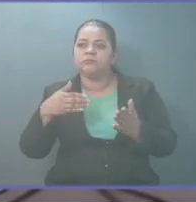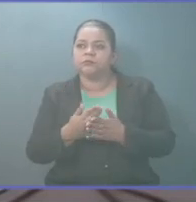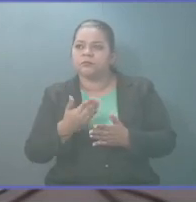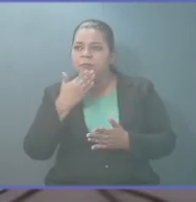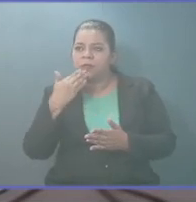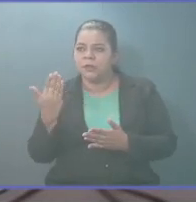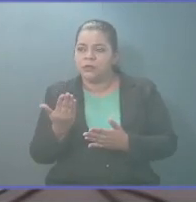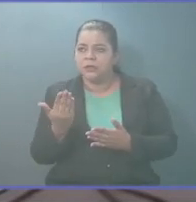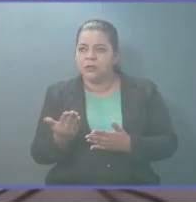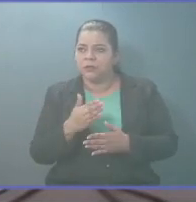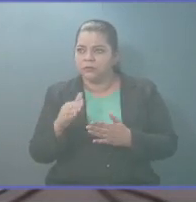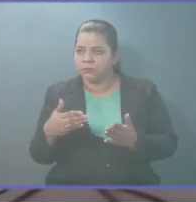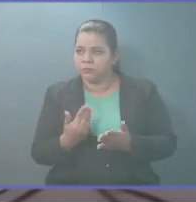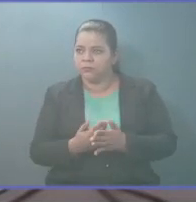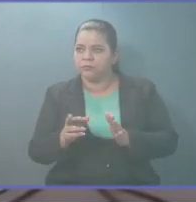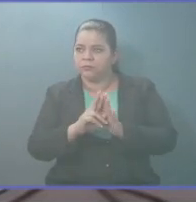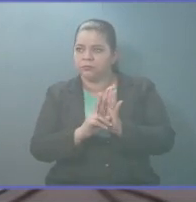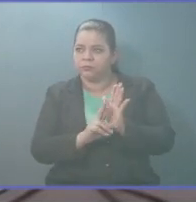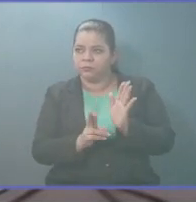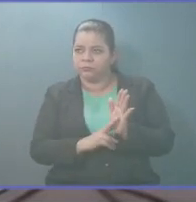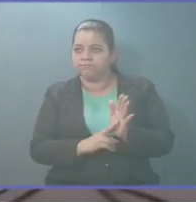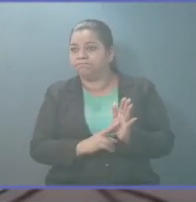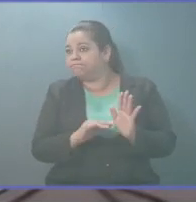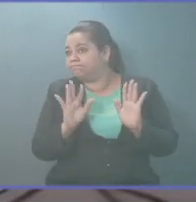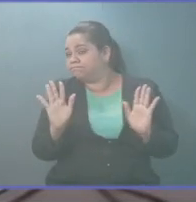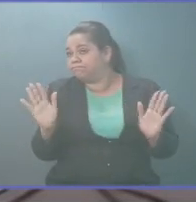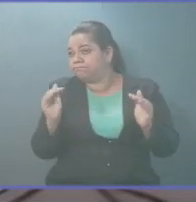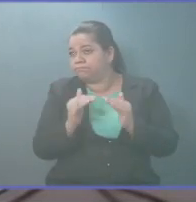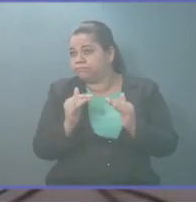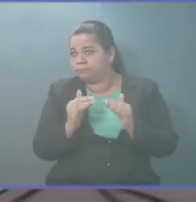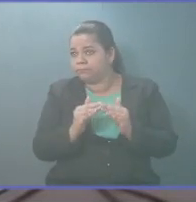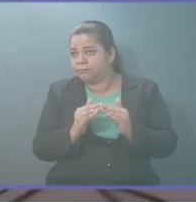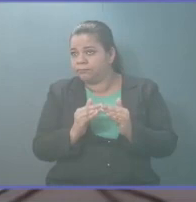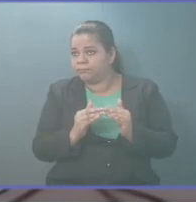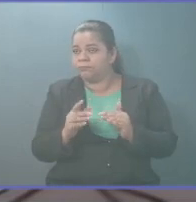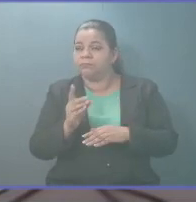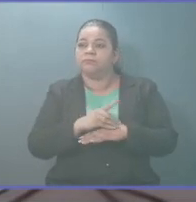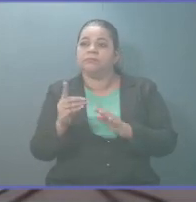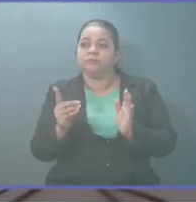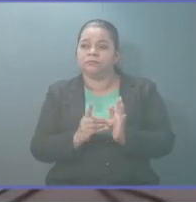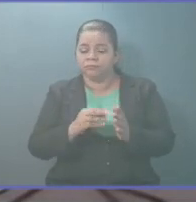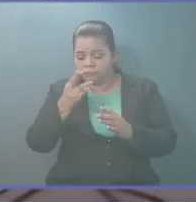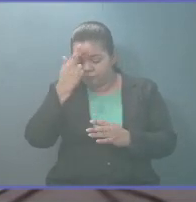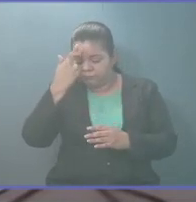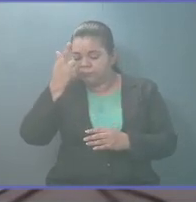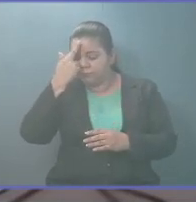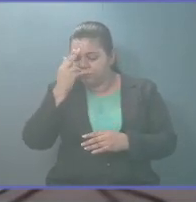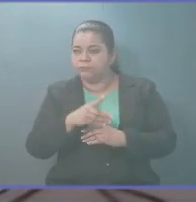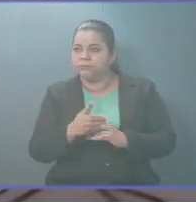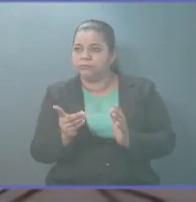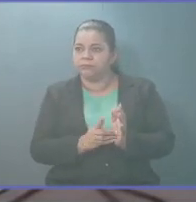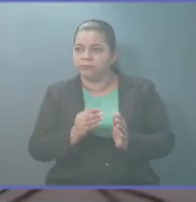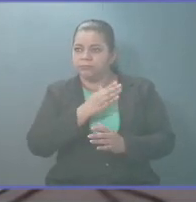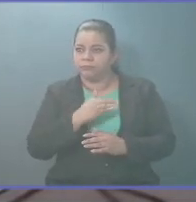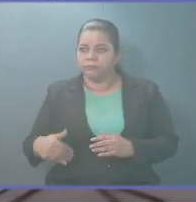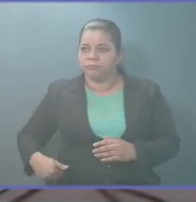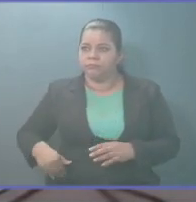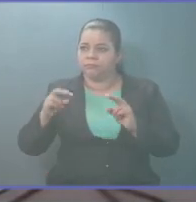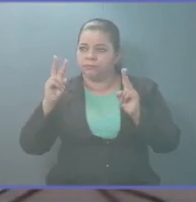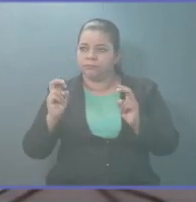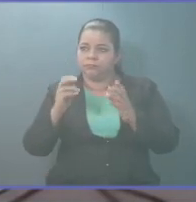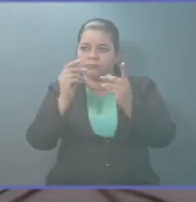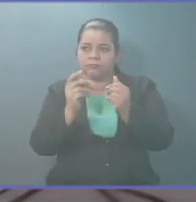está actualmente laborando ahí se mantendría hasta esta fecha, ¿verdad? Y seguiría de igual manera. Estamos